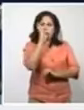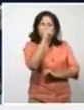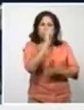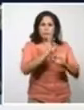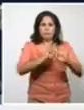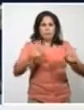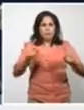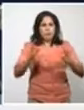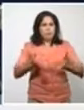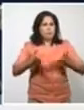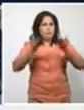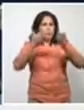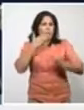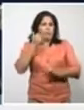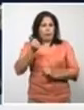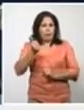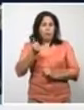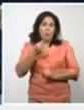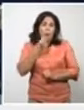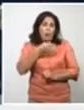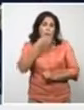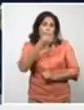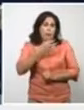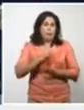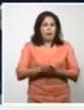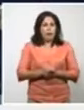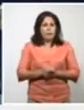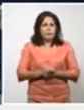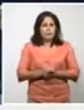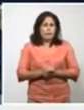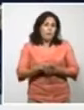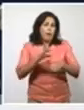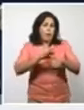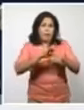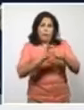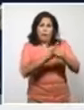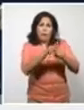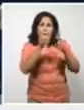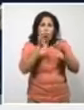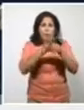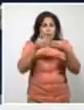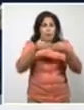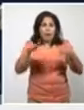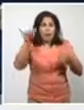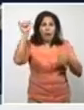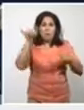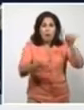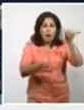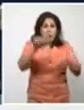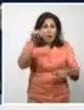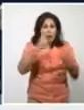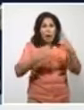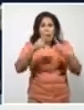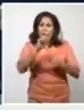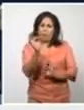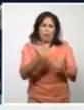posible. Eso es lo que pudiéramos decir con relación a la endemia, con relación a la apertura de nuestra frontera